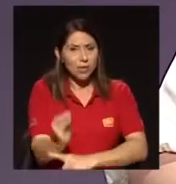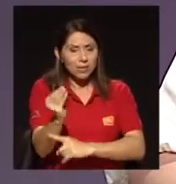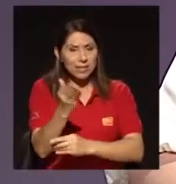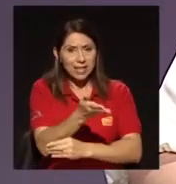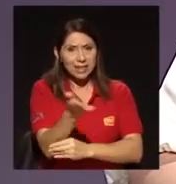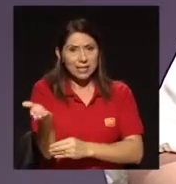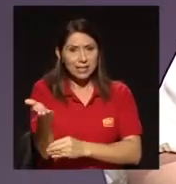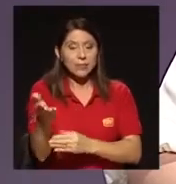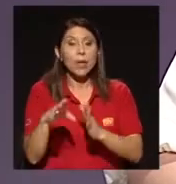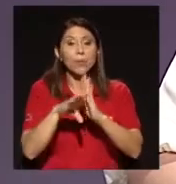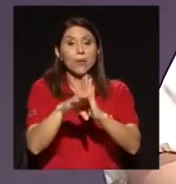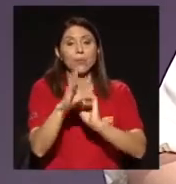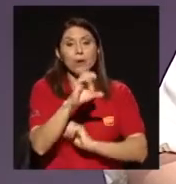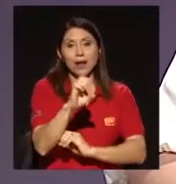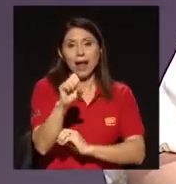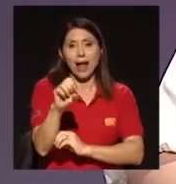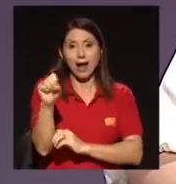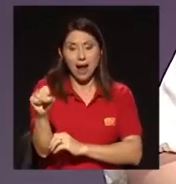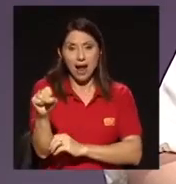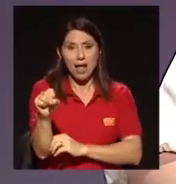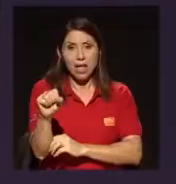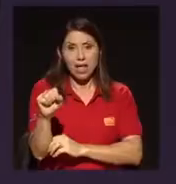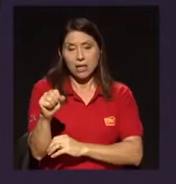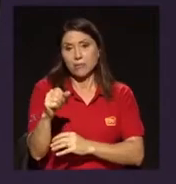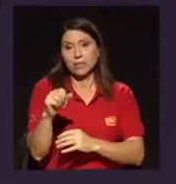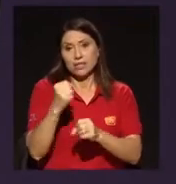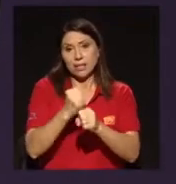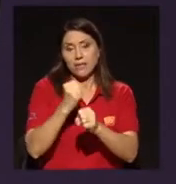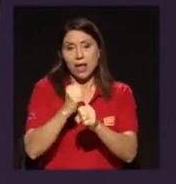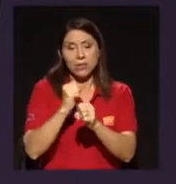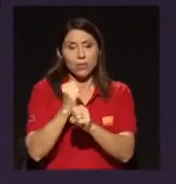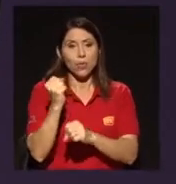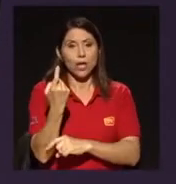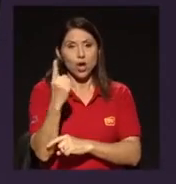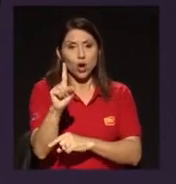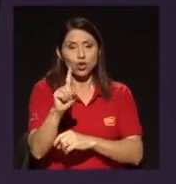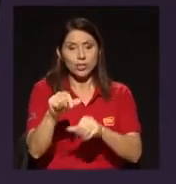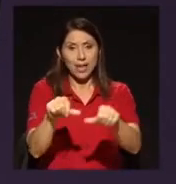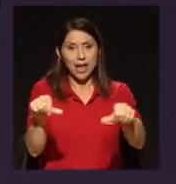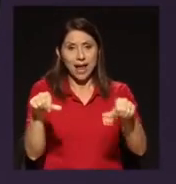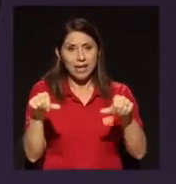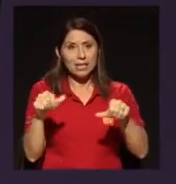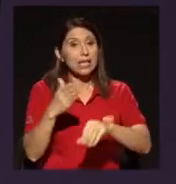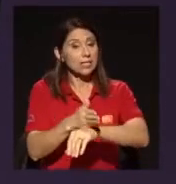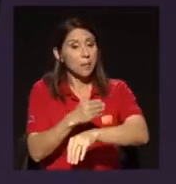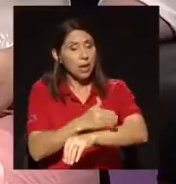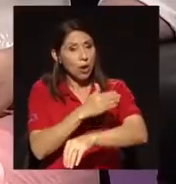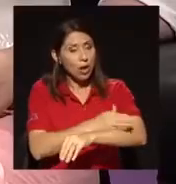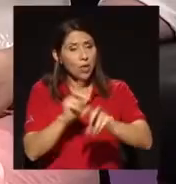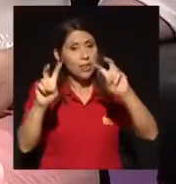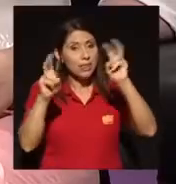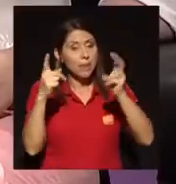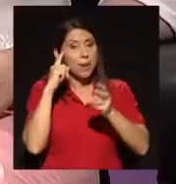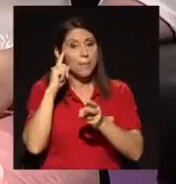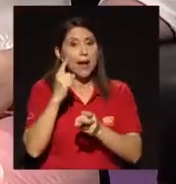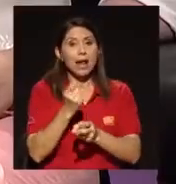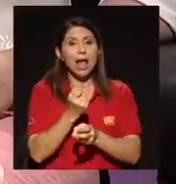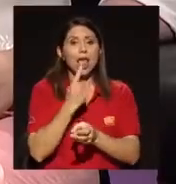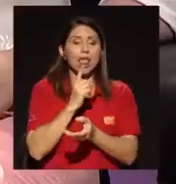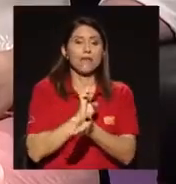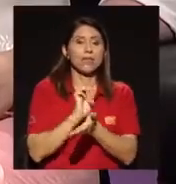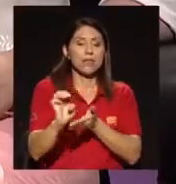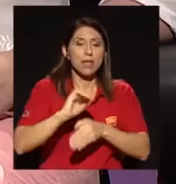mejorado en el caso de la caja, incluso en las 11 áreas que se está trabajando, el tema de anticonceptivos, el tema de